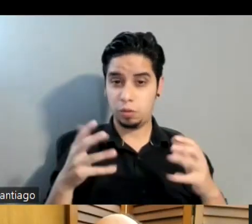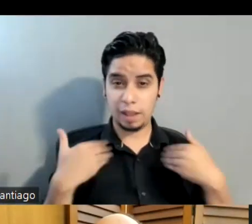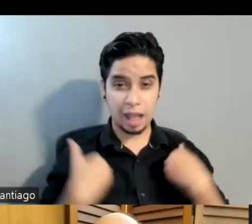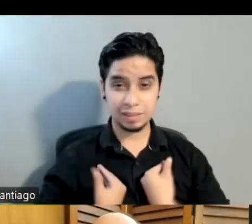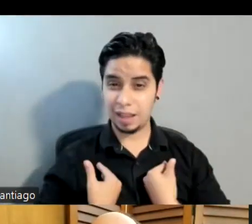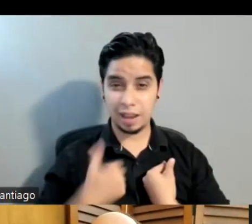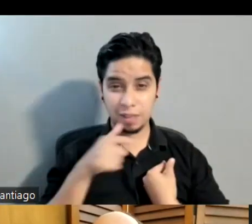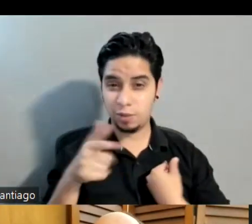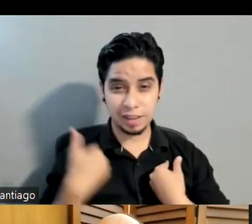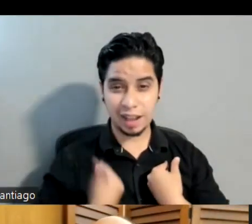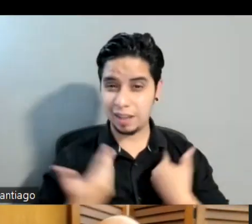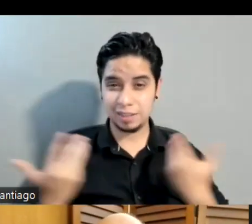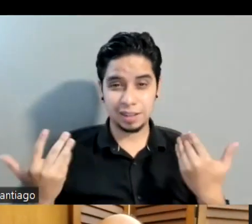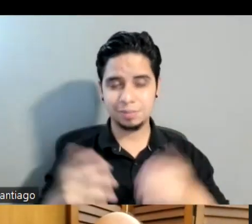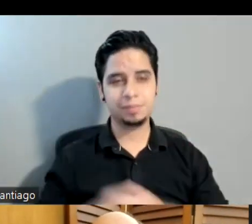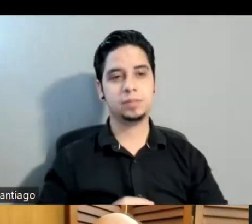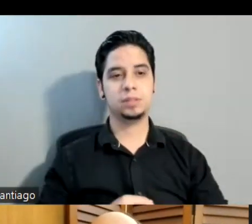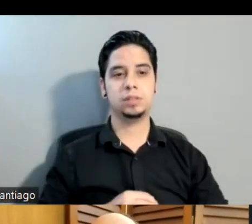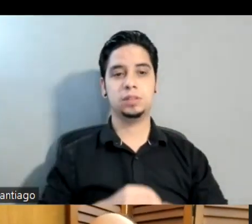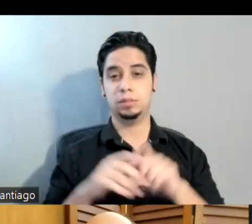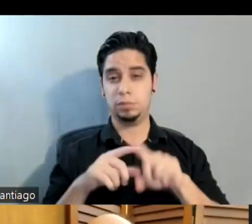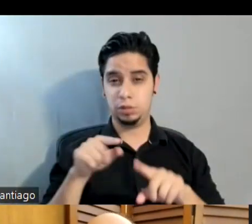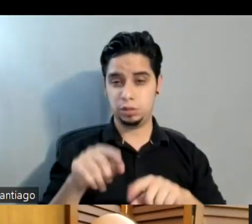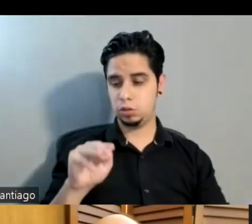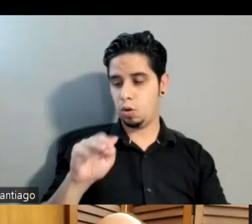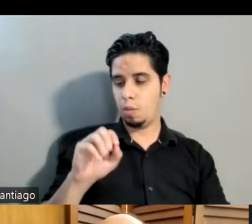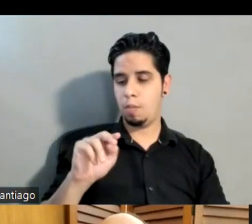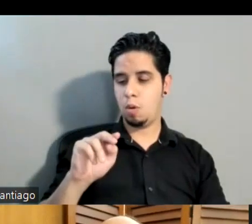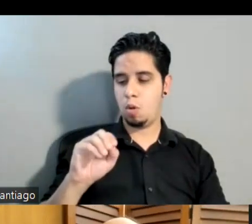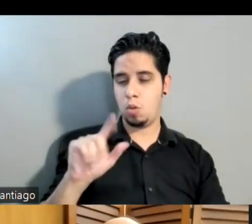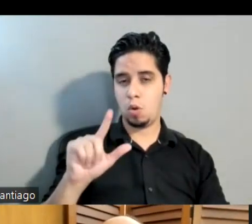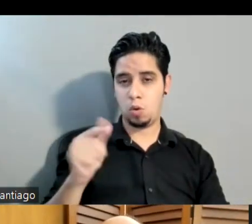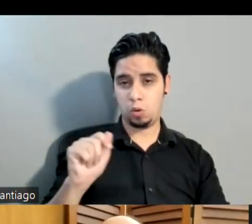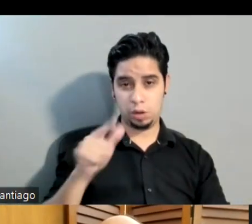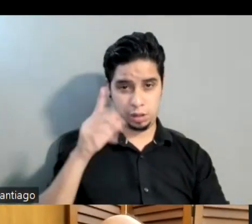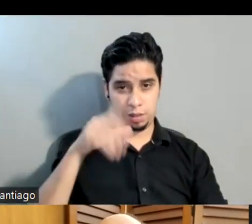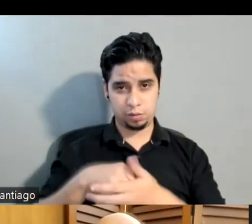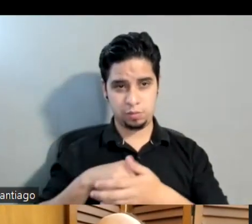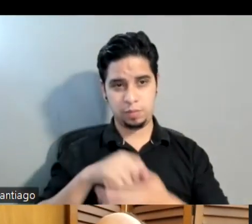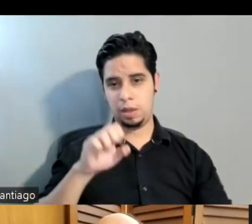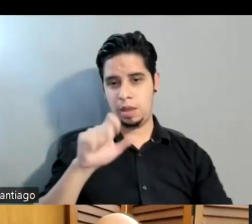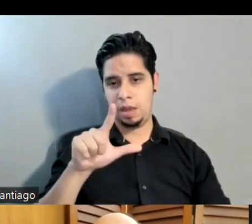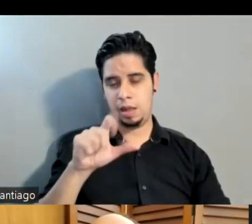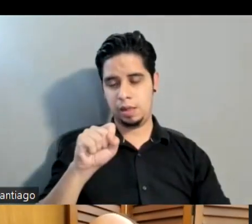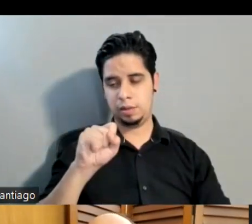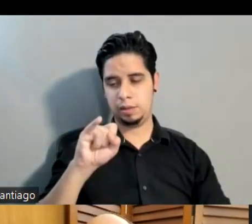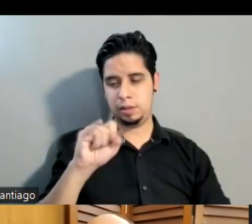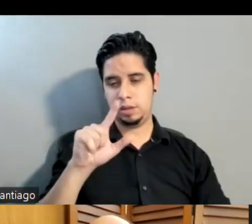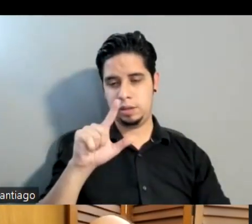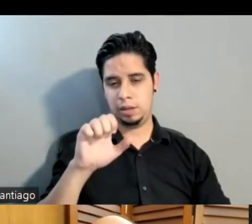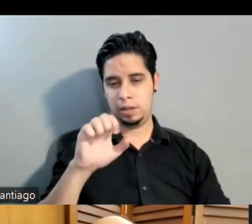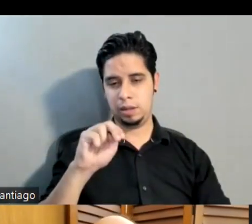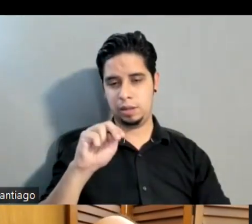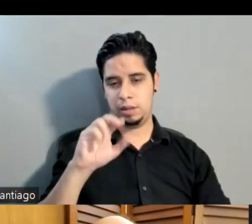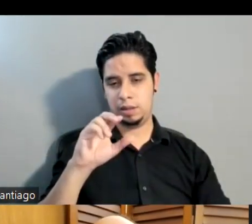Es incansable. Pero estos monólogos que están en la pieza, ¿no? El silenciador, que son dos, me dijiste ahorita, pues esos